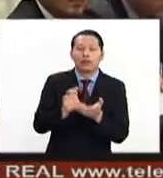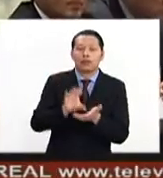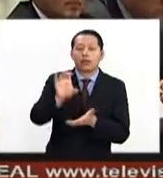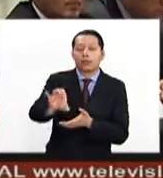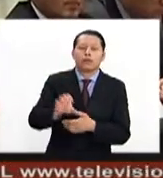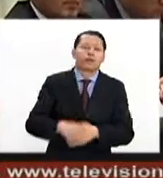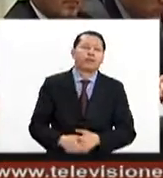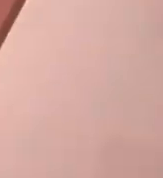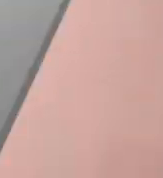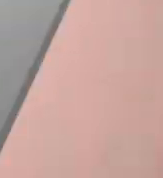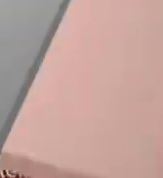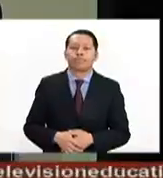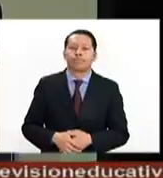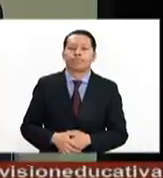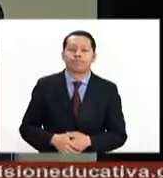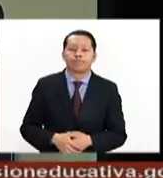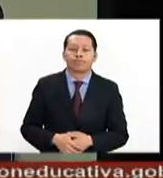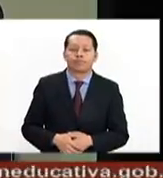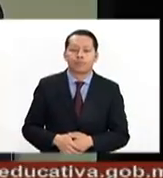retiro.